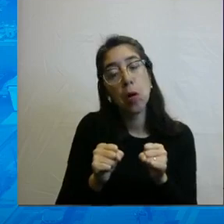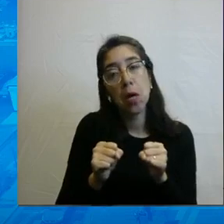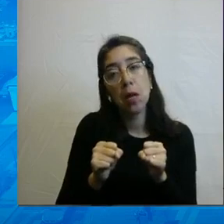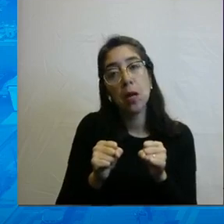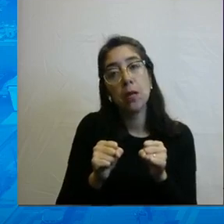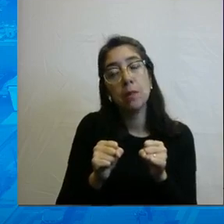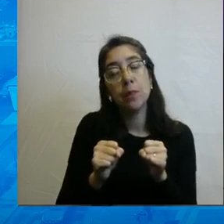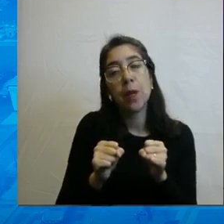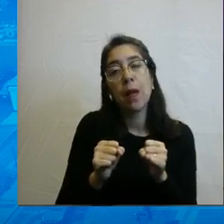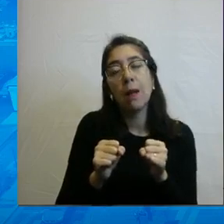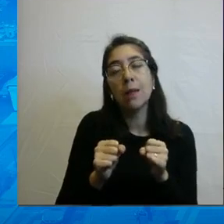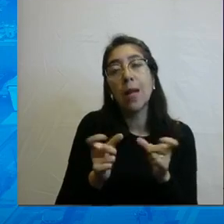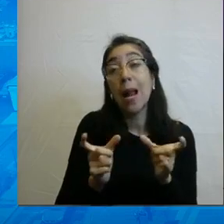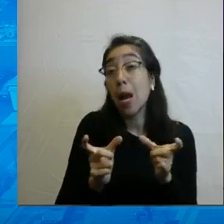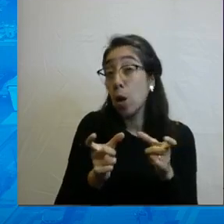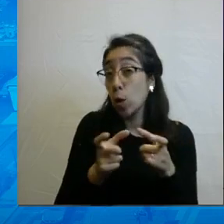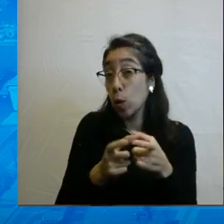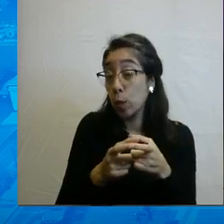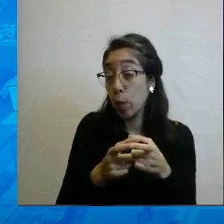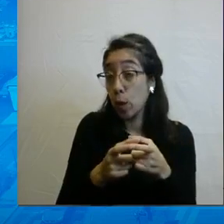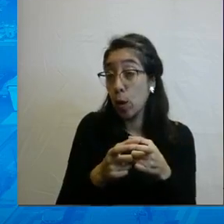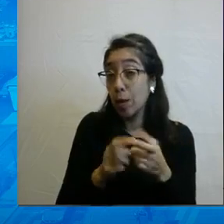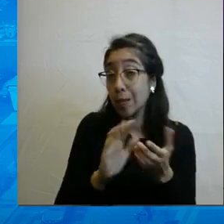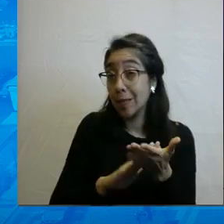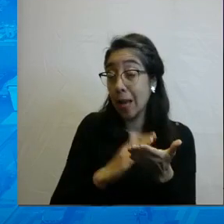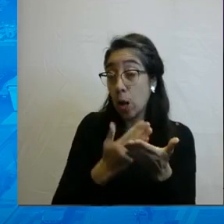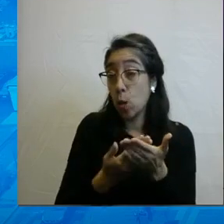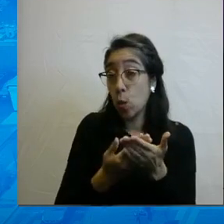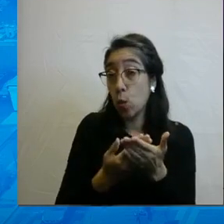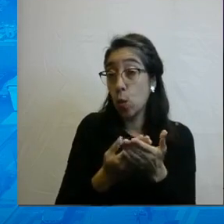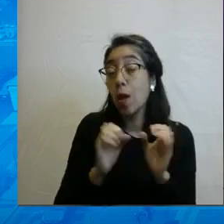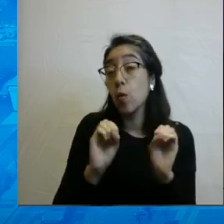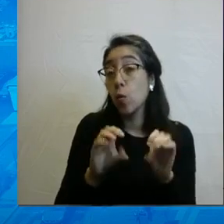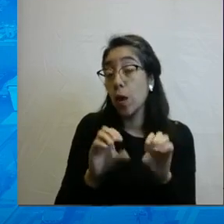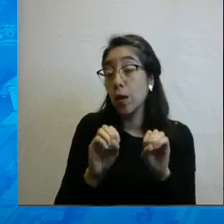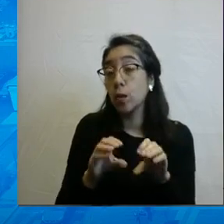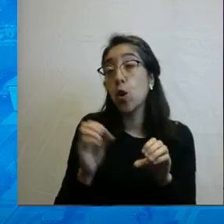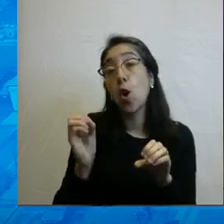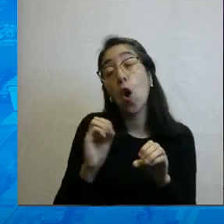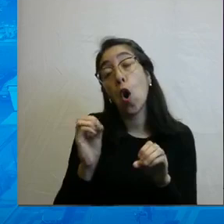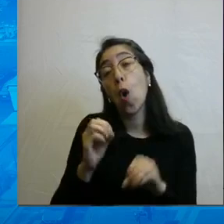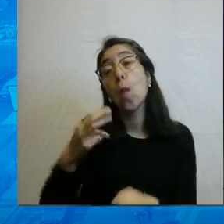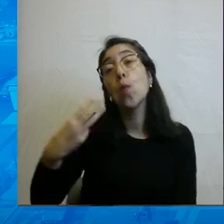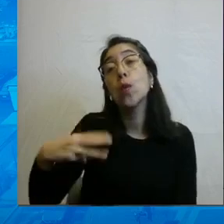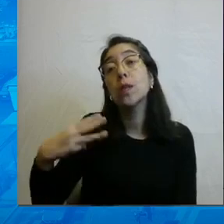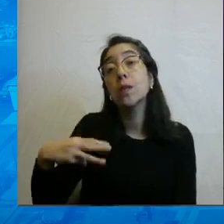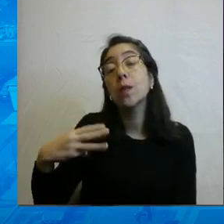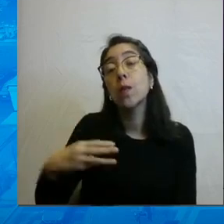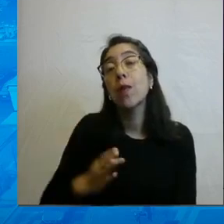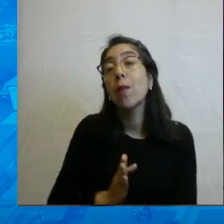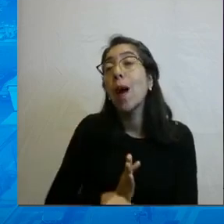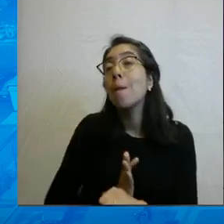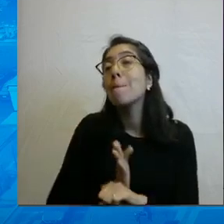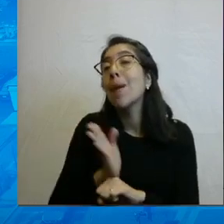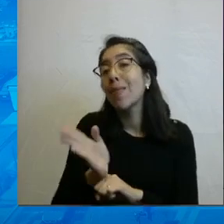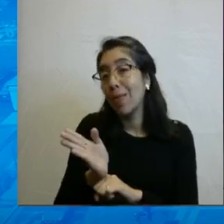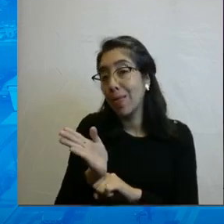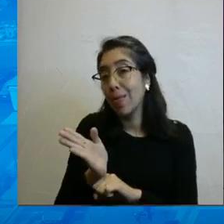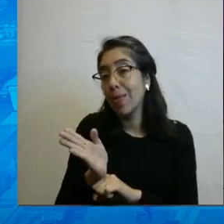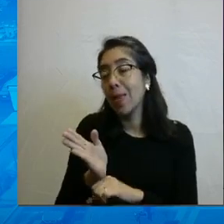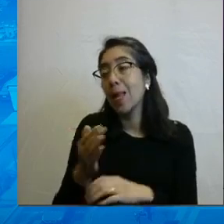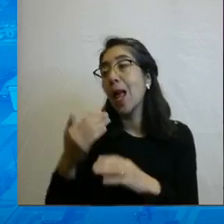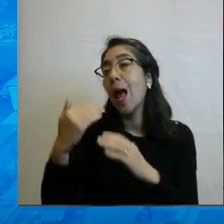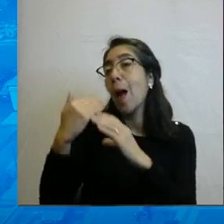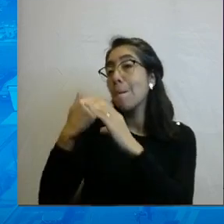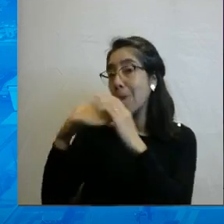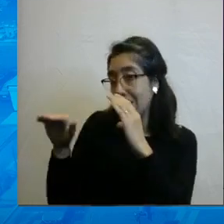corporación municipal como a través del municipio como tal. Le vamos a derivar esta información al Departamento de Deportes para que también nos pueda contribuir, la